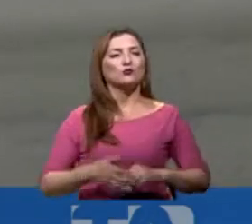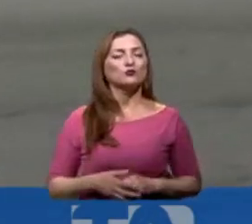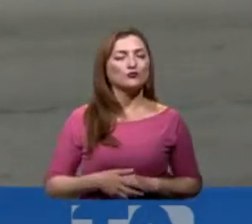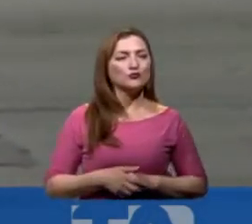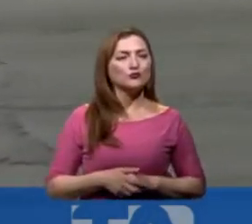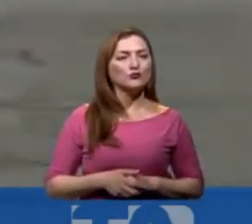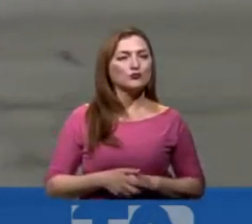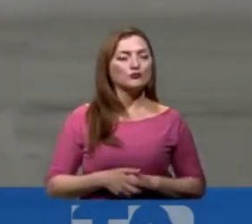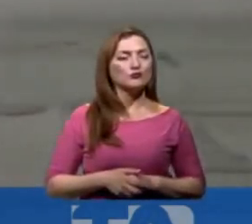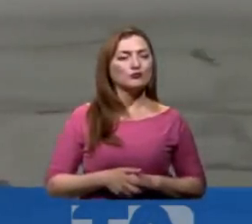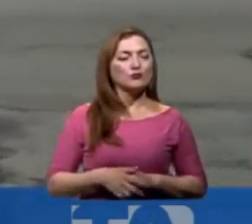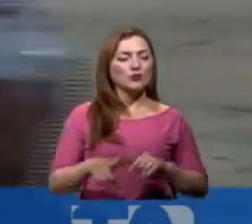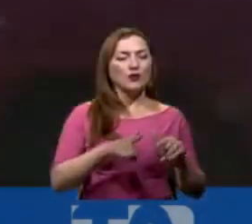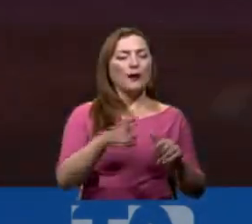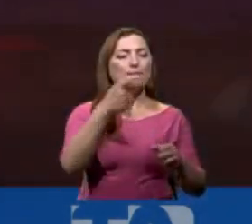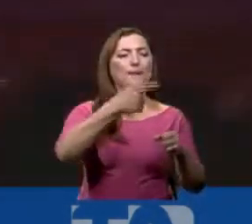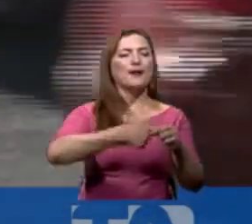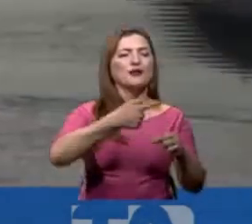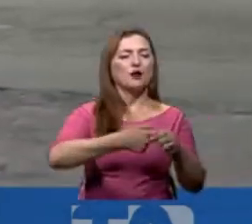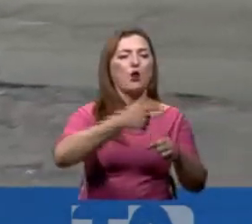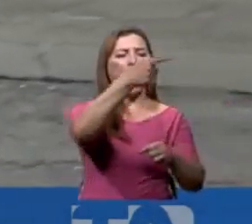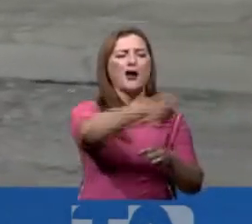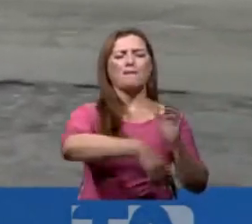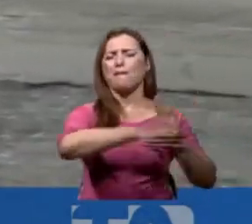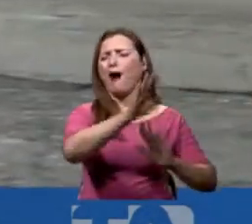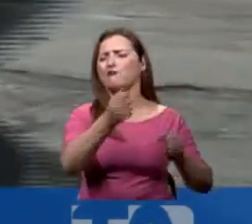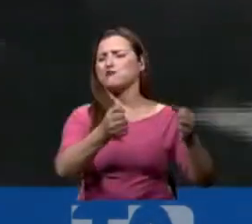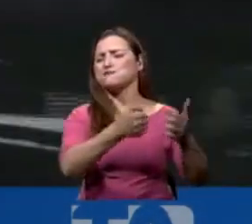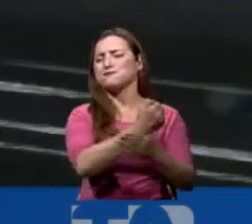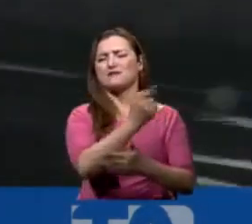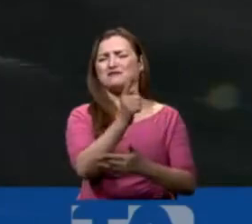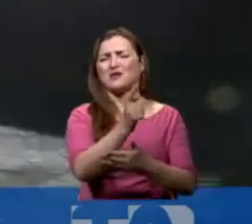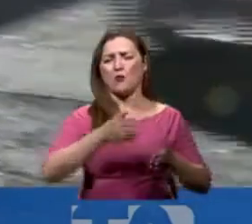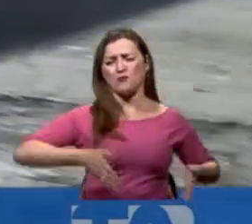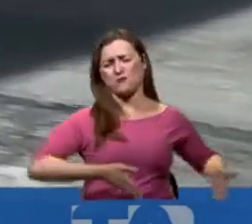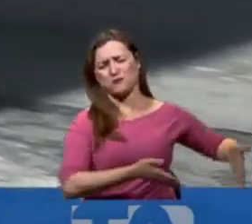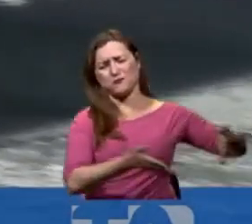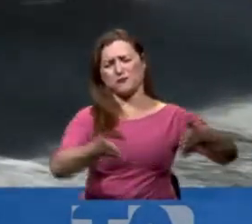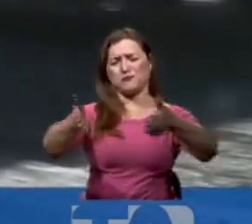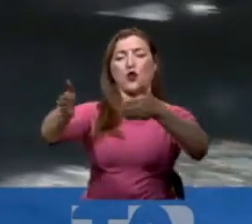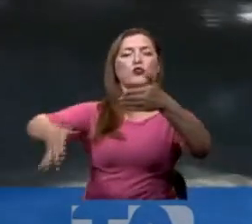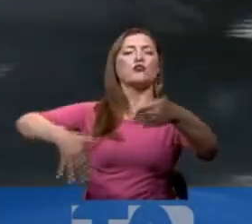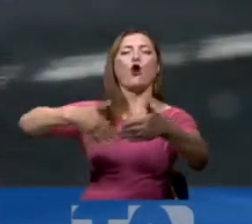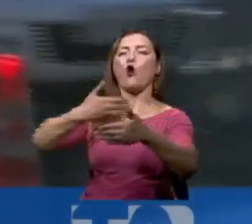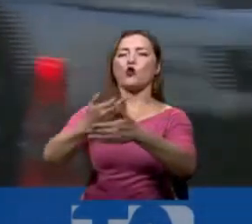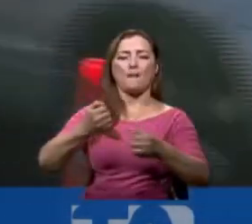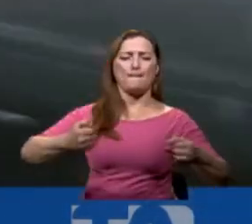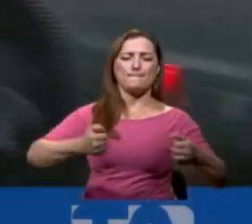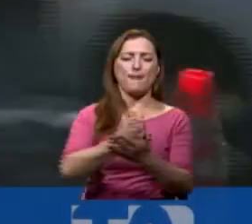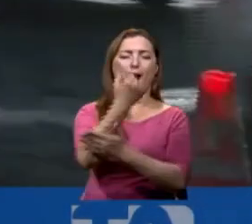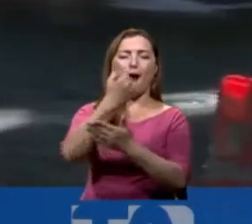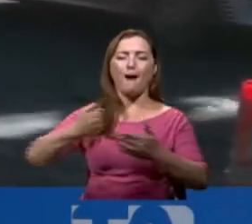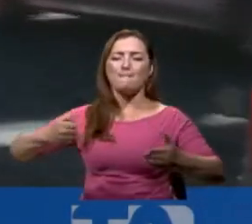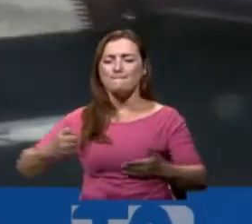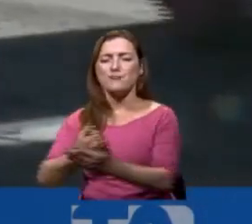de sitios críticos, de zonas críticas donde constantemente se registraban accidentes de